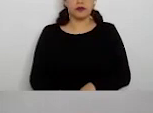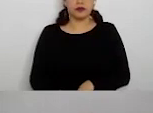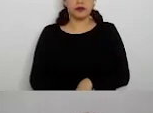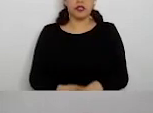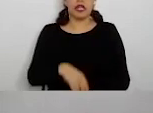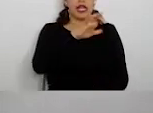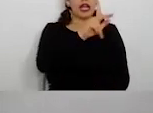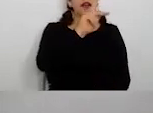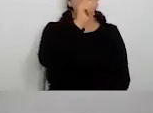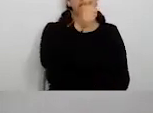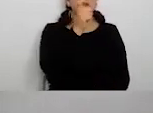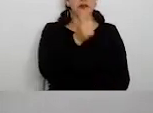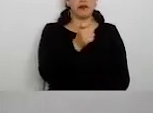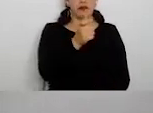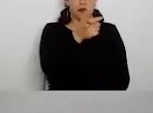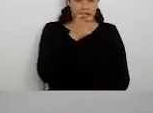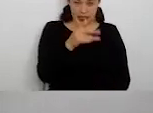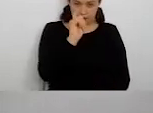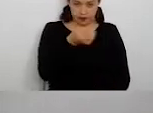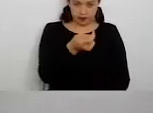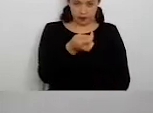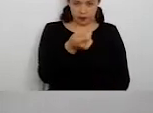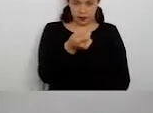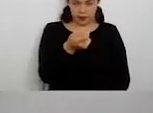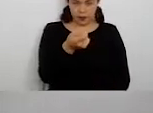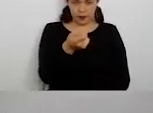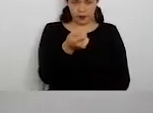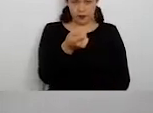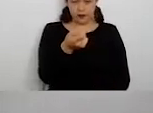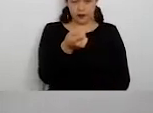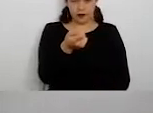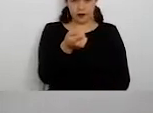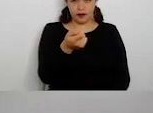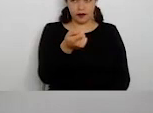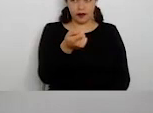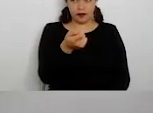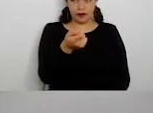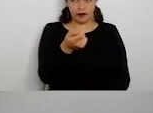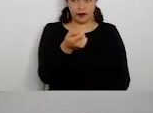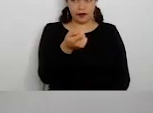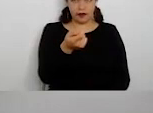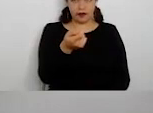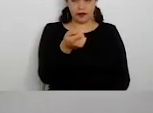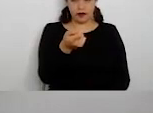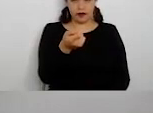una economía te dice qué tanto las empresas están haciendo nuevas inversiones para ampliar sus